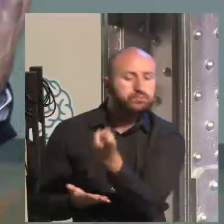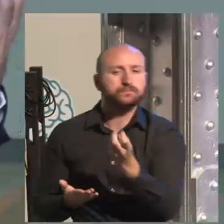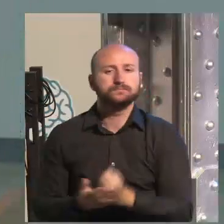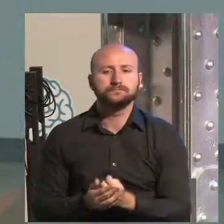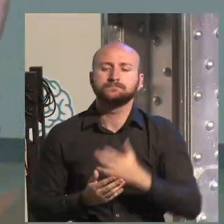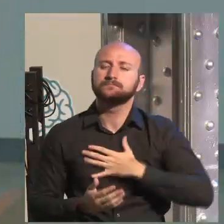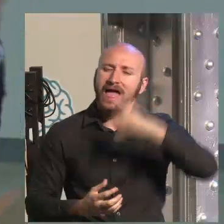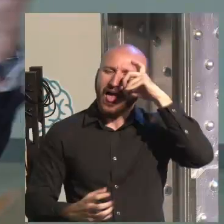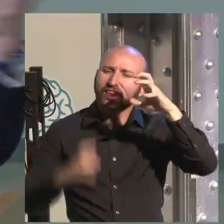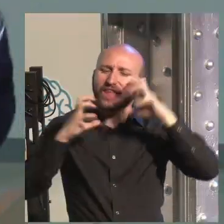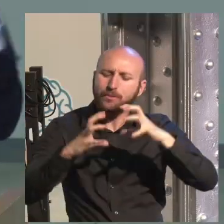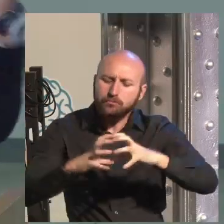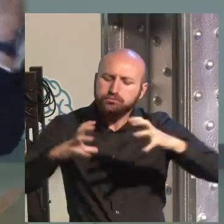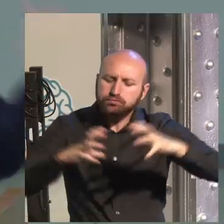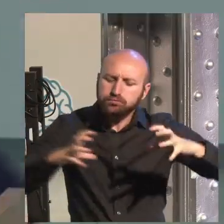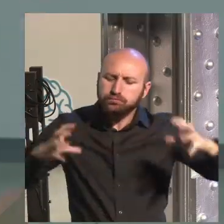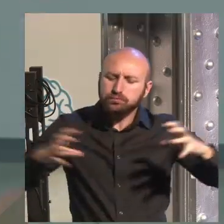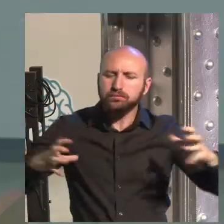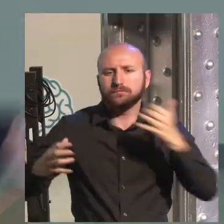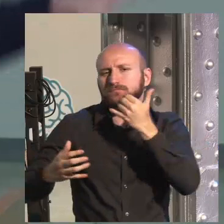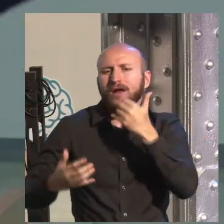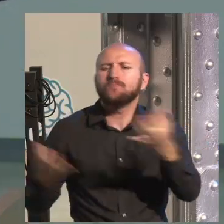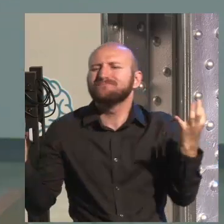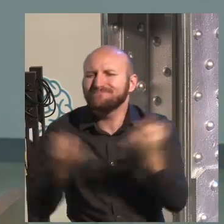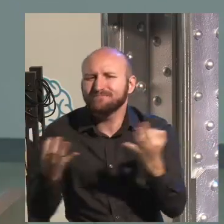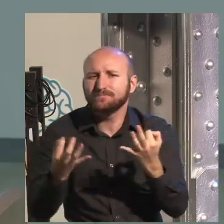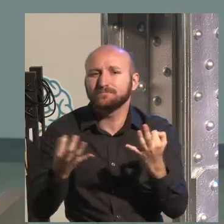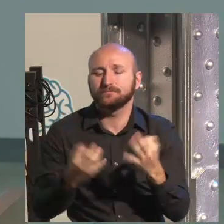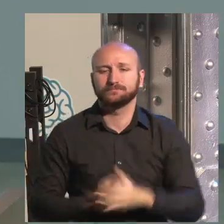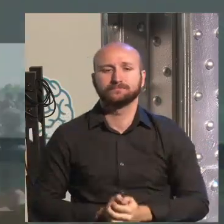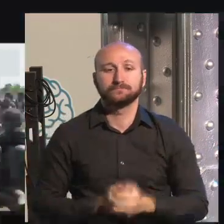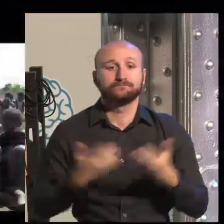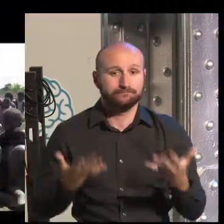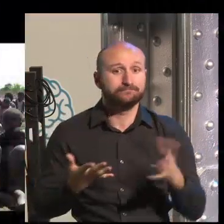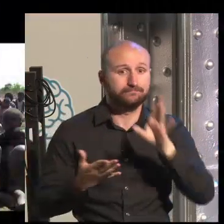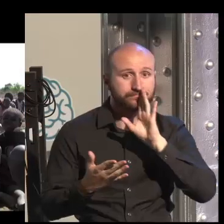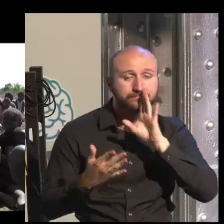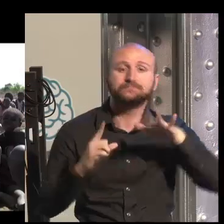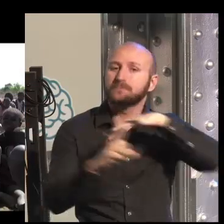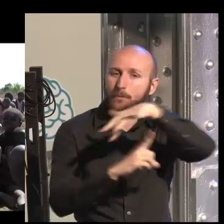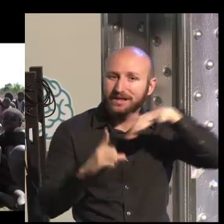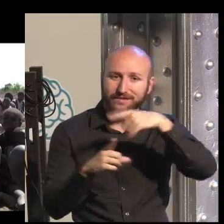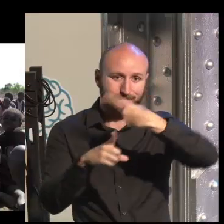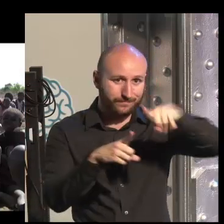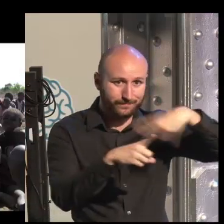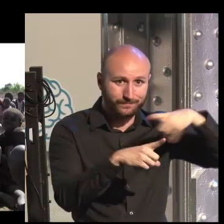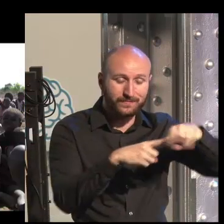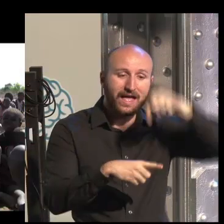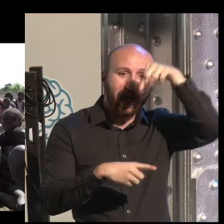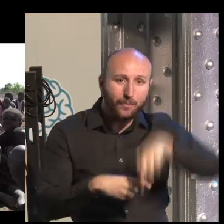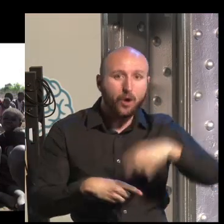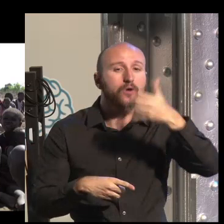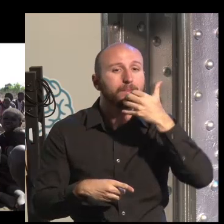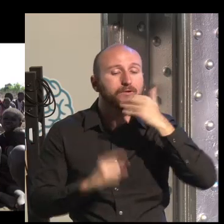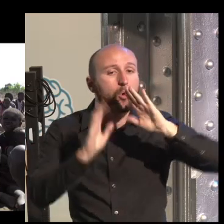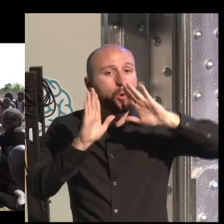hecho nuestro cerebro que creciera? También, si queréis verlo así en bruto, bueno, pues este tipo de ambientes, unos ambientes, abajo tenemos los Hadza, los